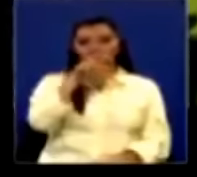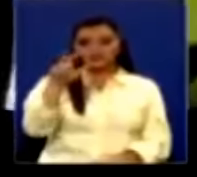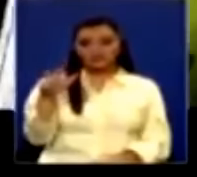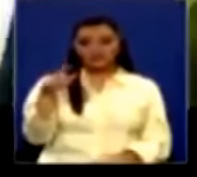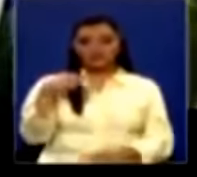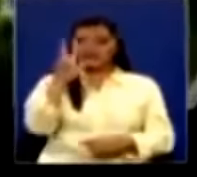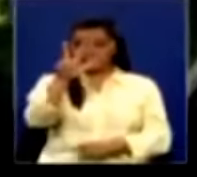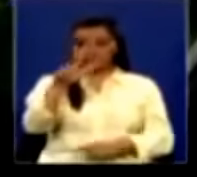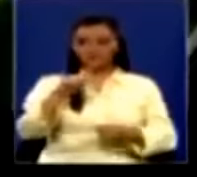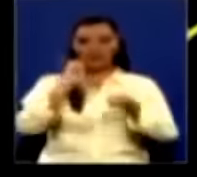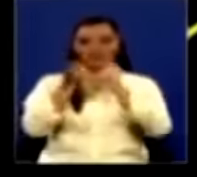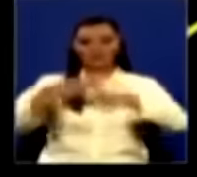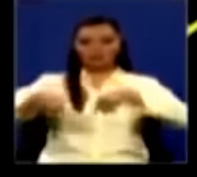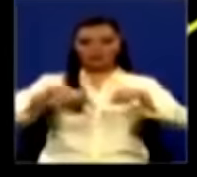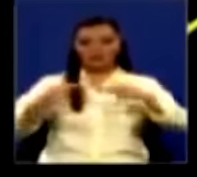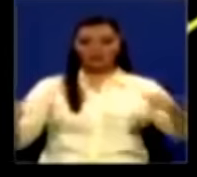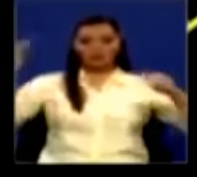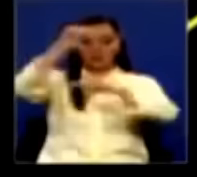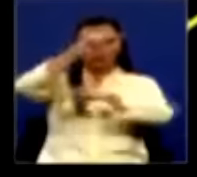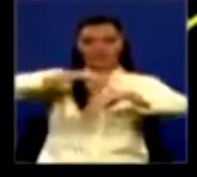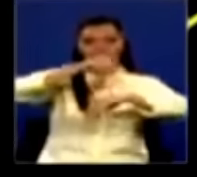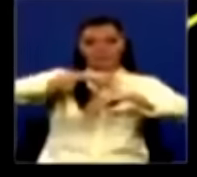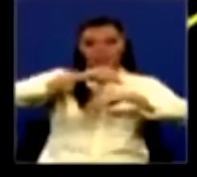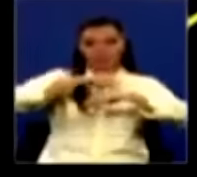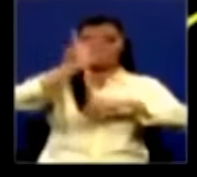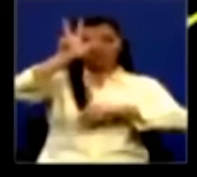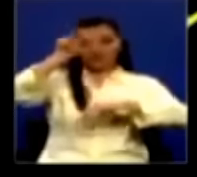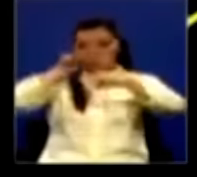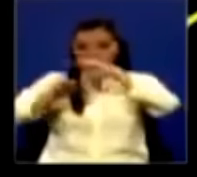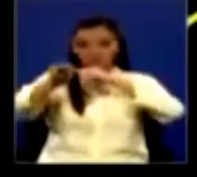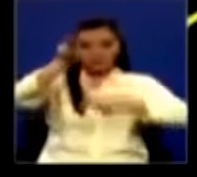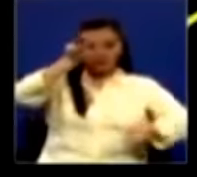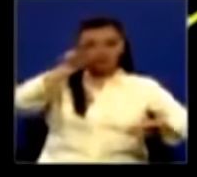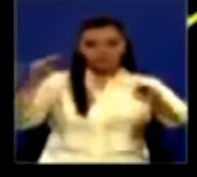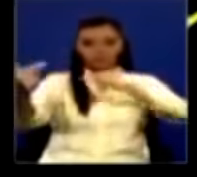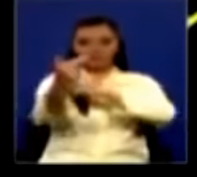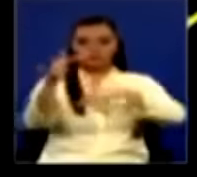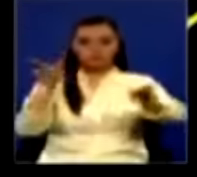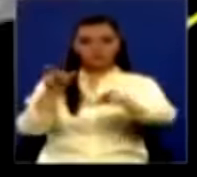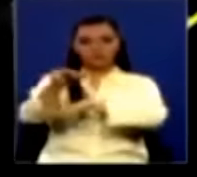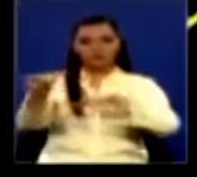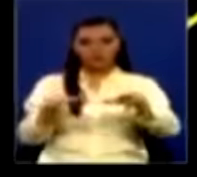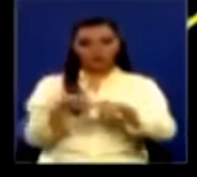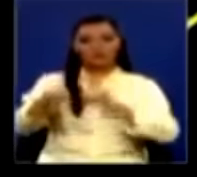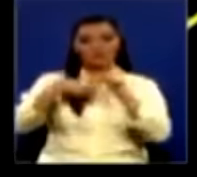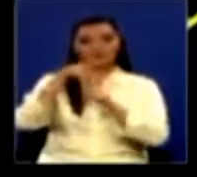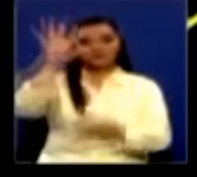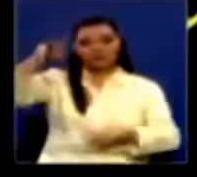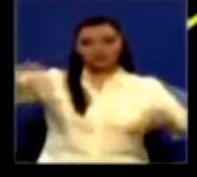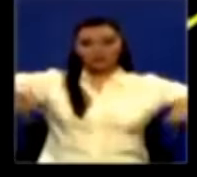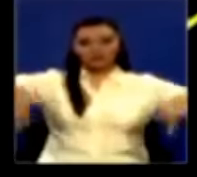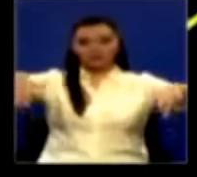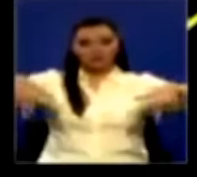tráfico, un puente sobre el río Quevedo, 3 pasos deprimidos para conectar a los recintos del sector, 5 pasos peatonales